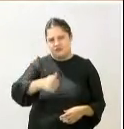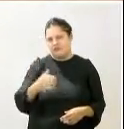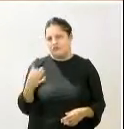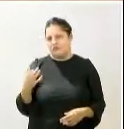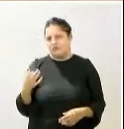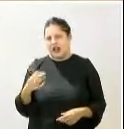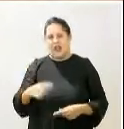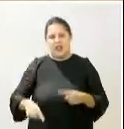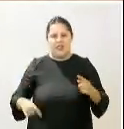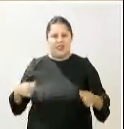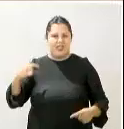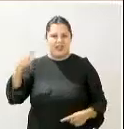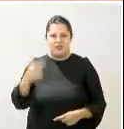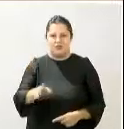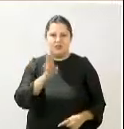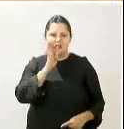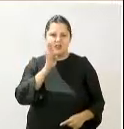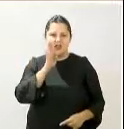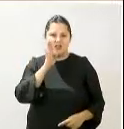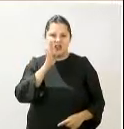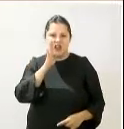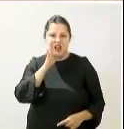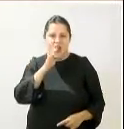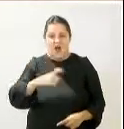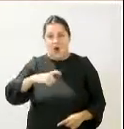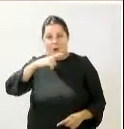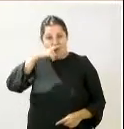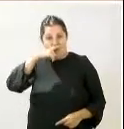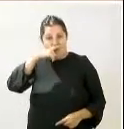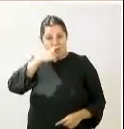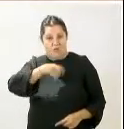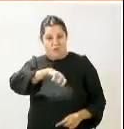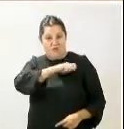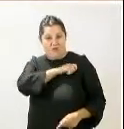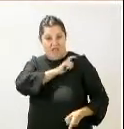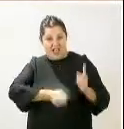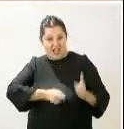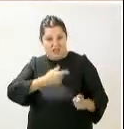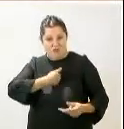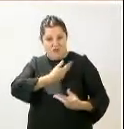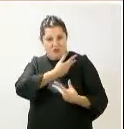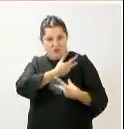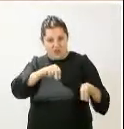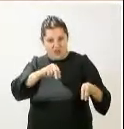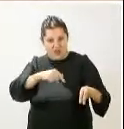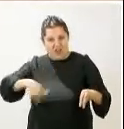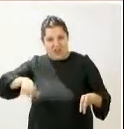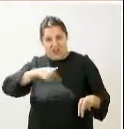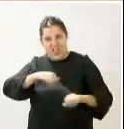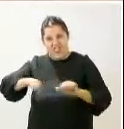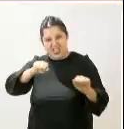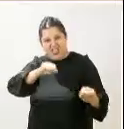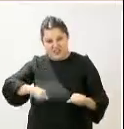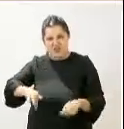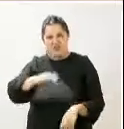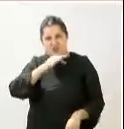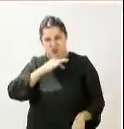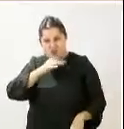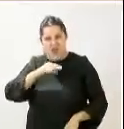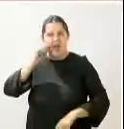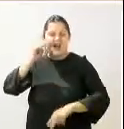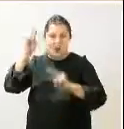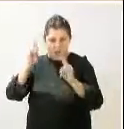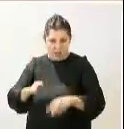después de que haya acabado el franquismo todavía tengamos que estar defendiendo el reconocimiento a esas